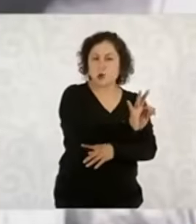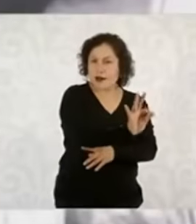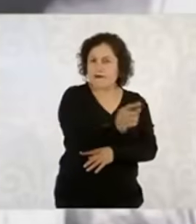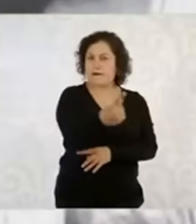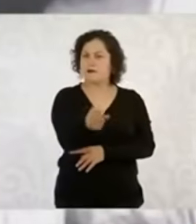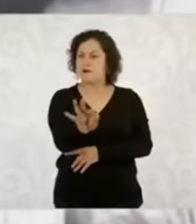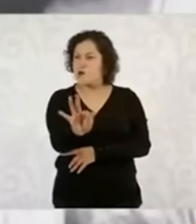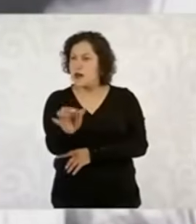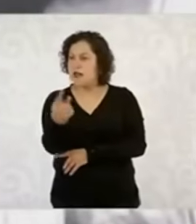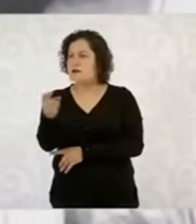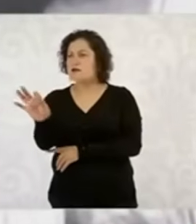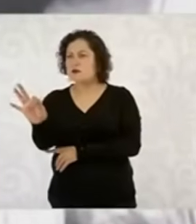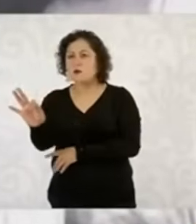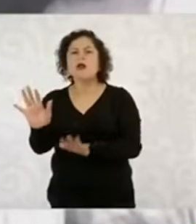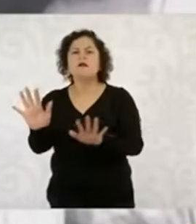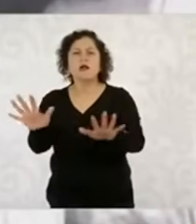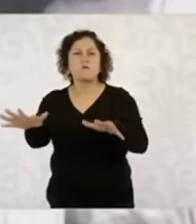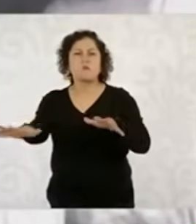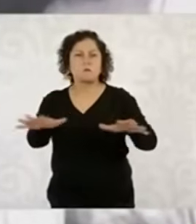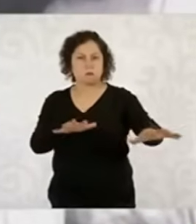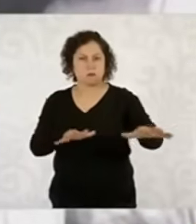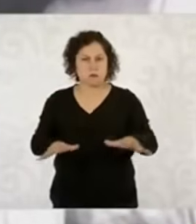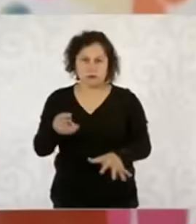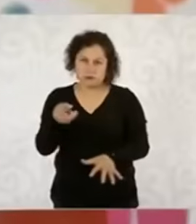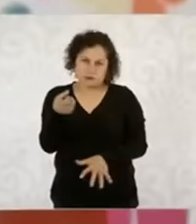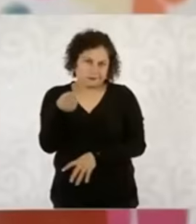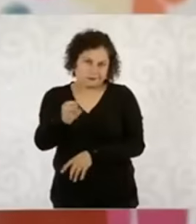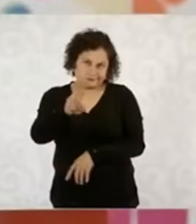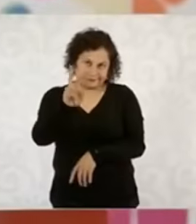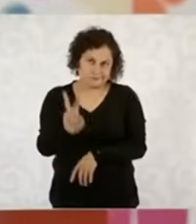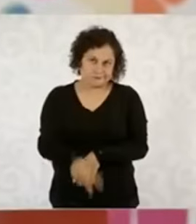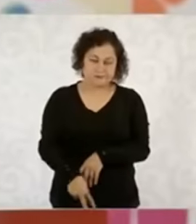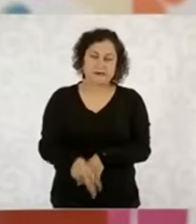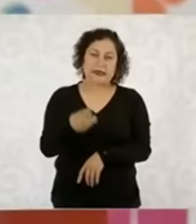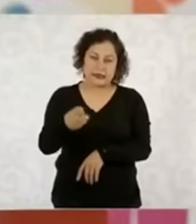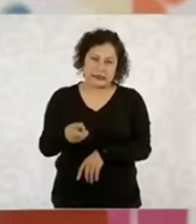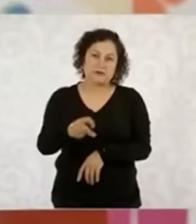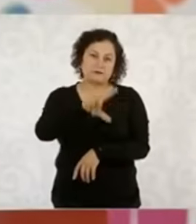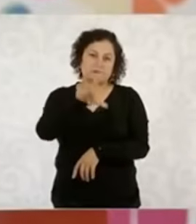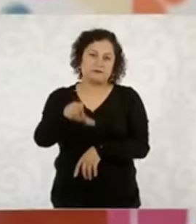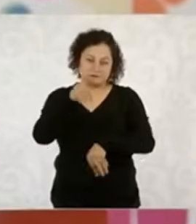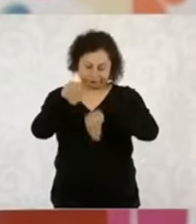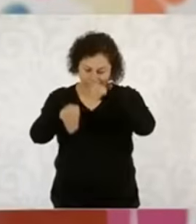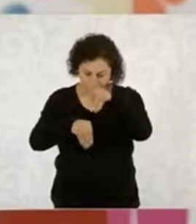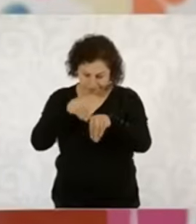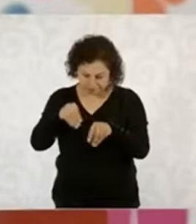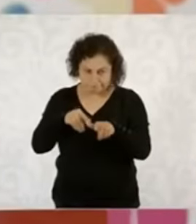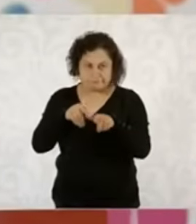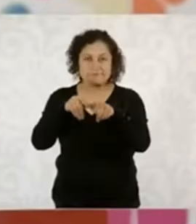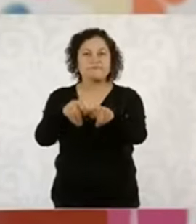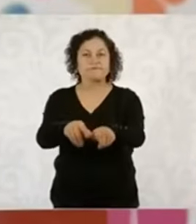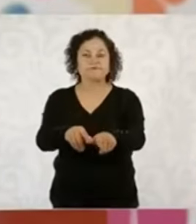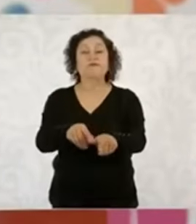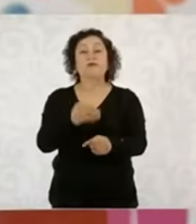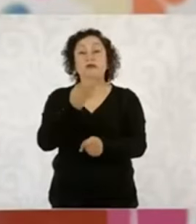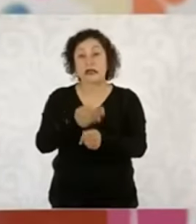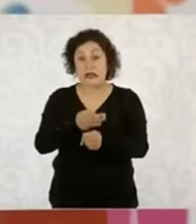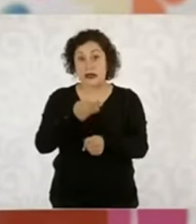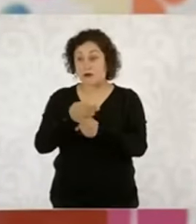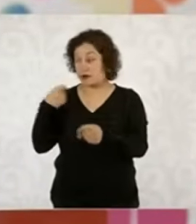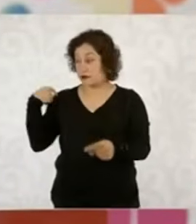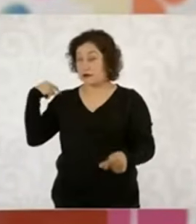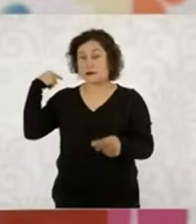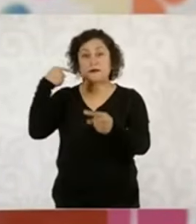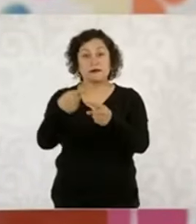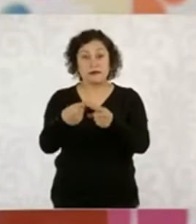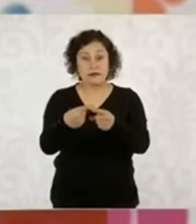por hectárea. Y es como hacemos ya la proyección de esto. Hemos armado 3